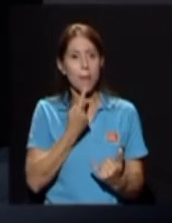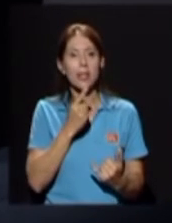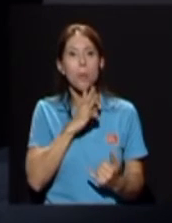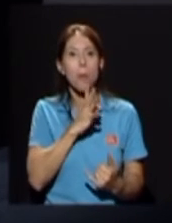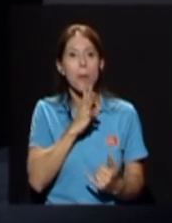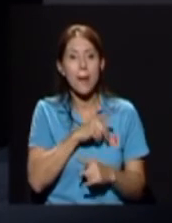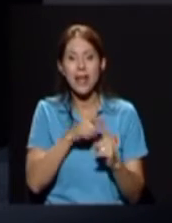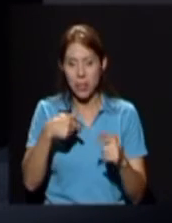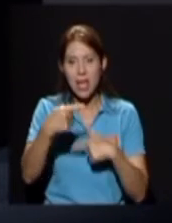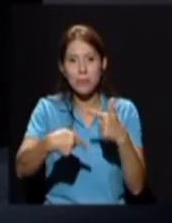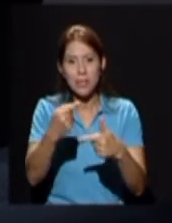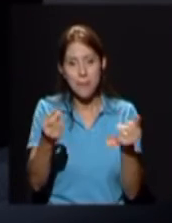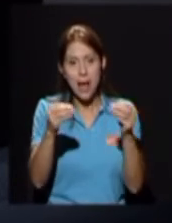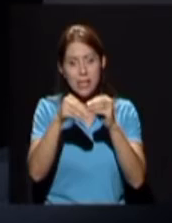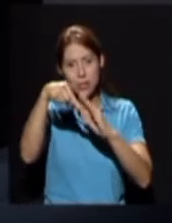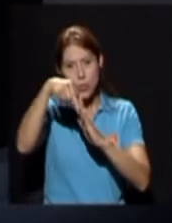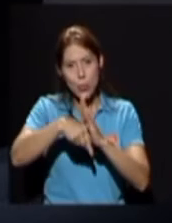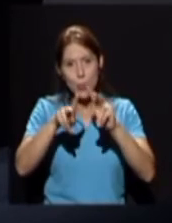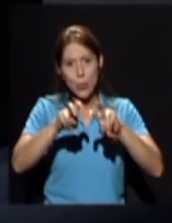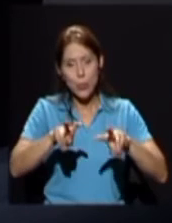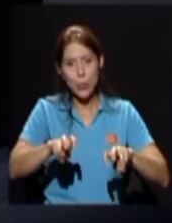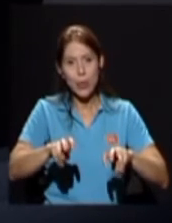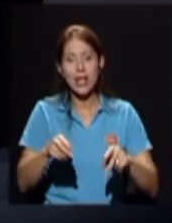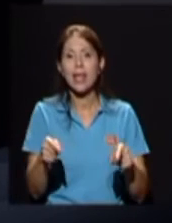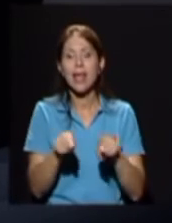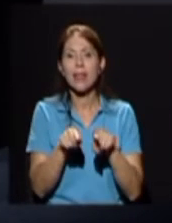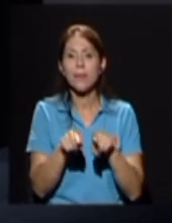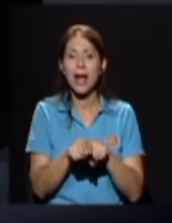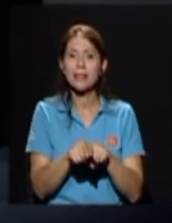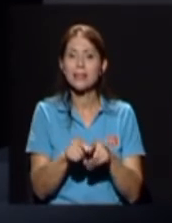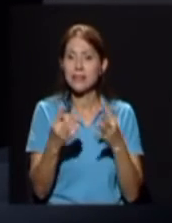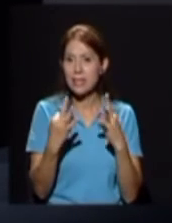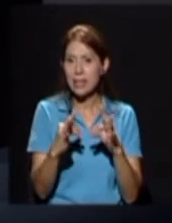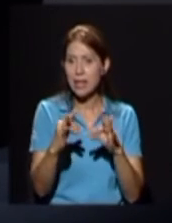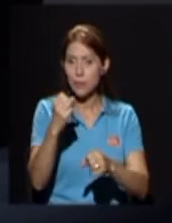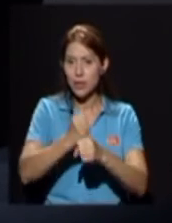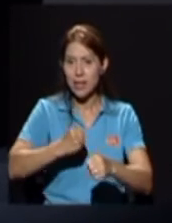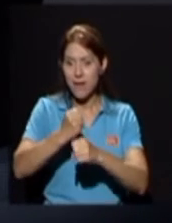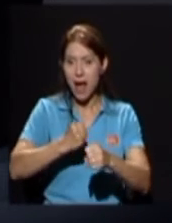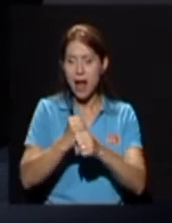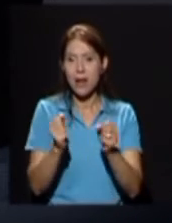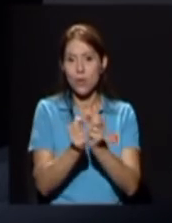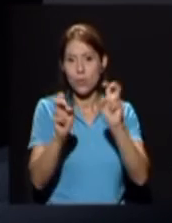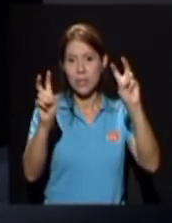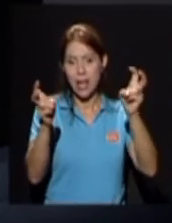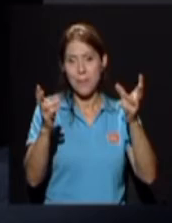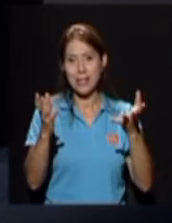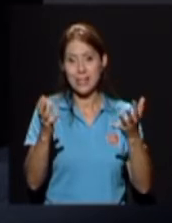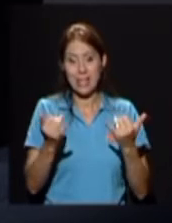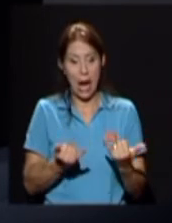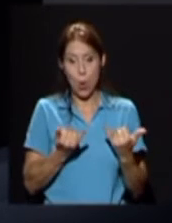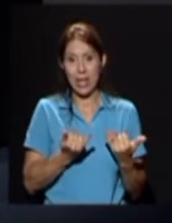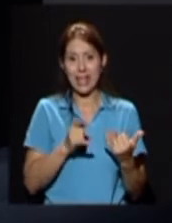y además trataríamos de trabajar temas que no fueron en esta